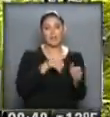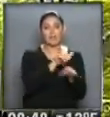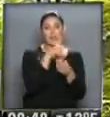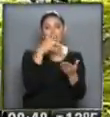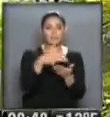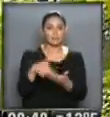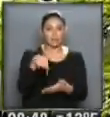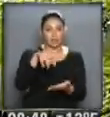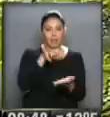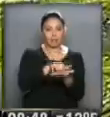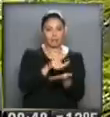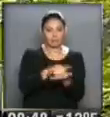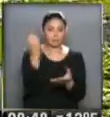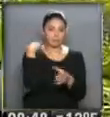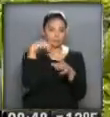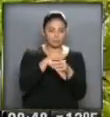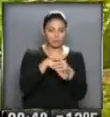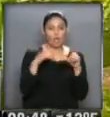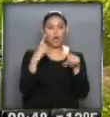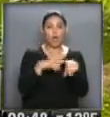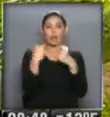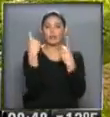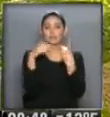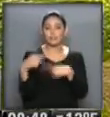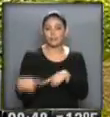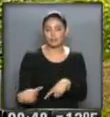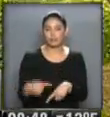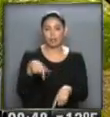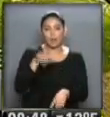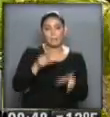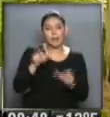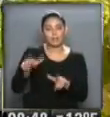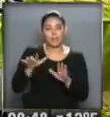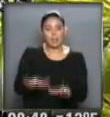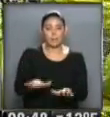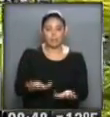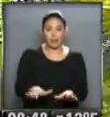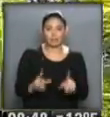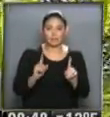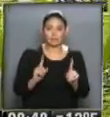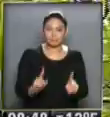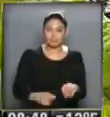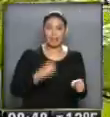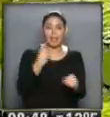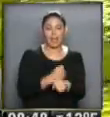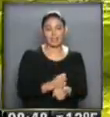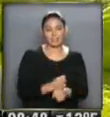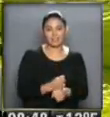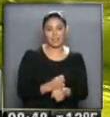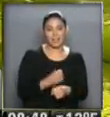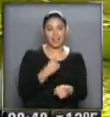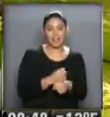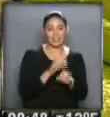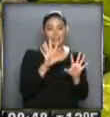el Aeroparque con distintos horarios de salida. La gente sigue esperando que se reanuden por estas